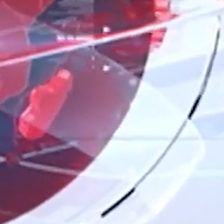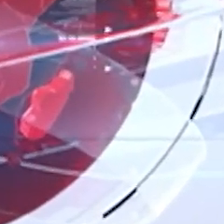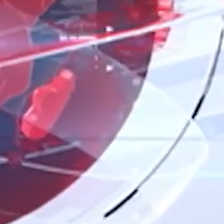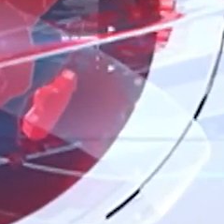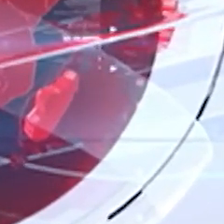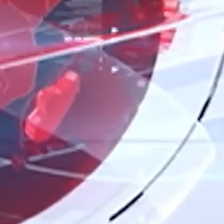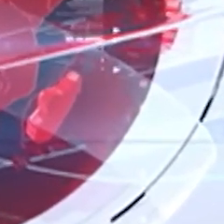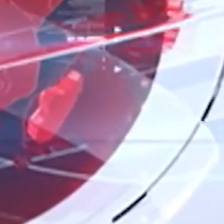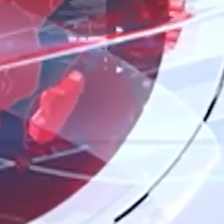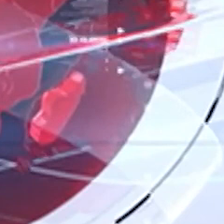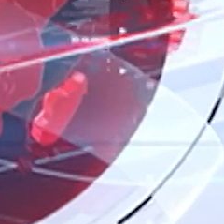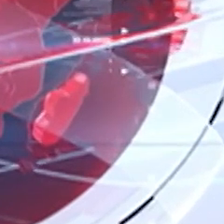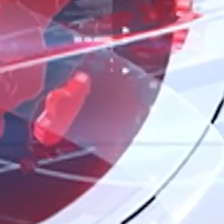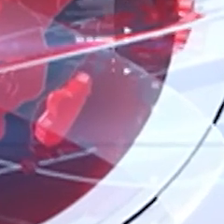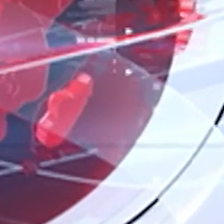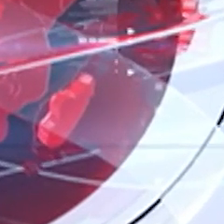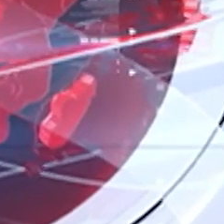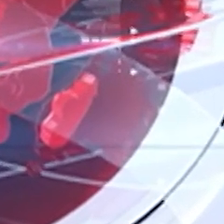Gracias.